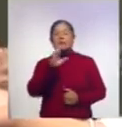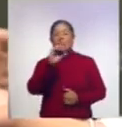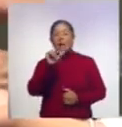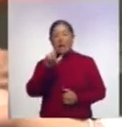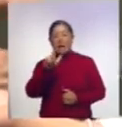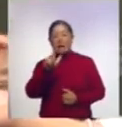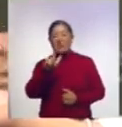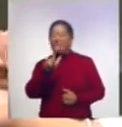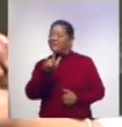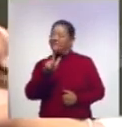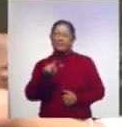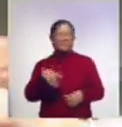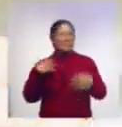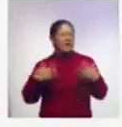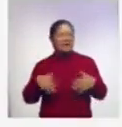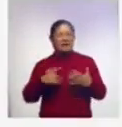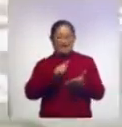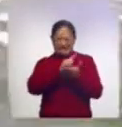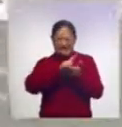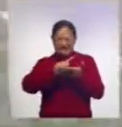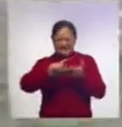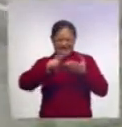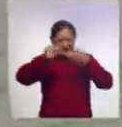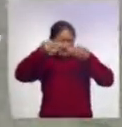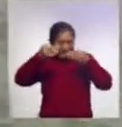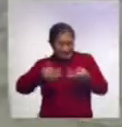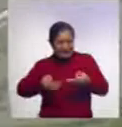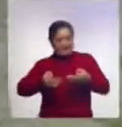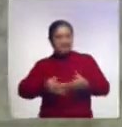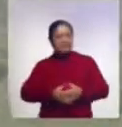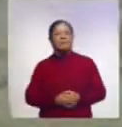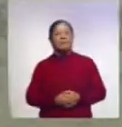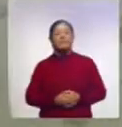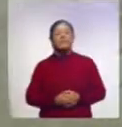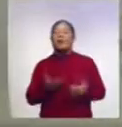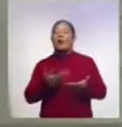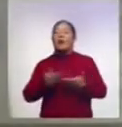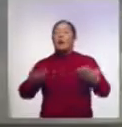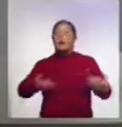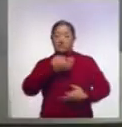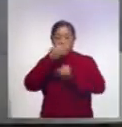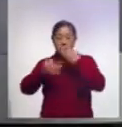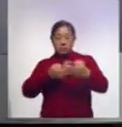limpiar perfectamente bien. Ahora noticias, Belén Rodríguez.